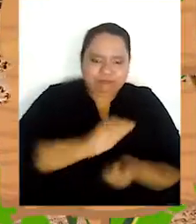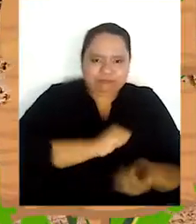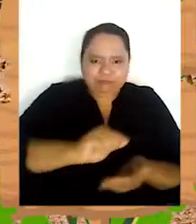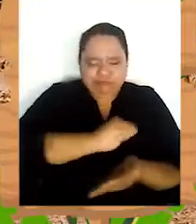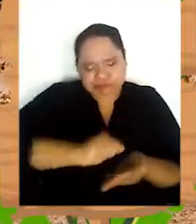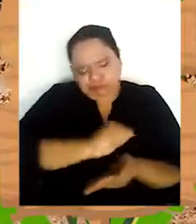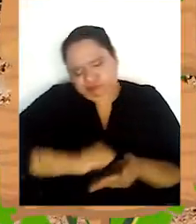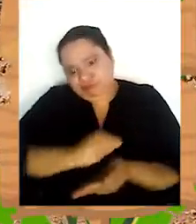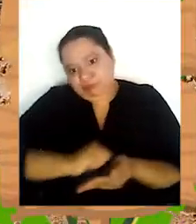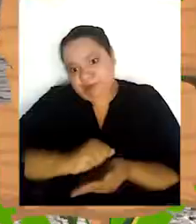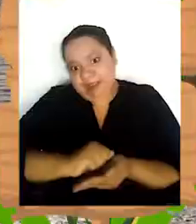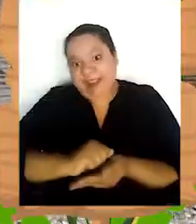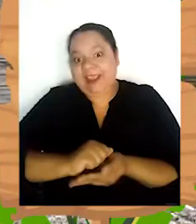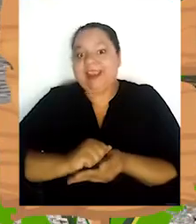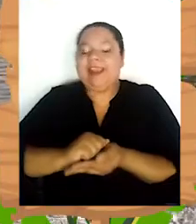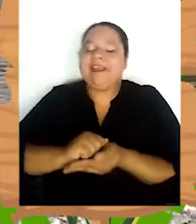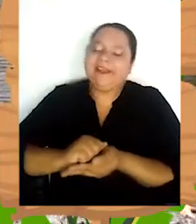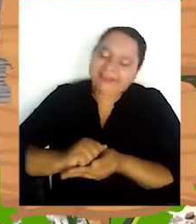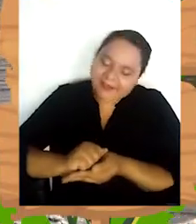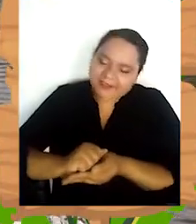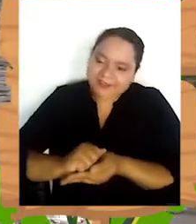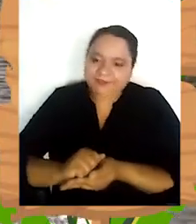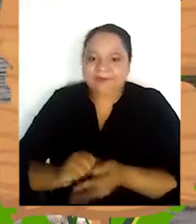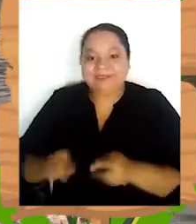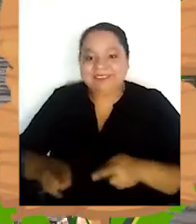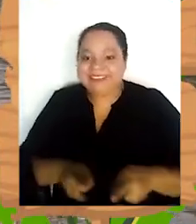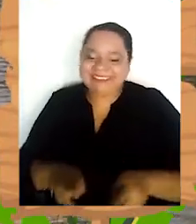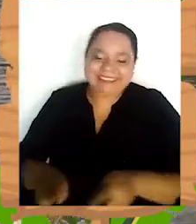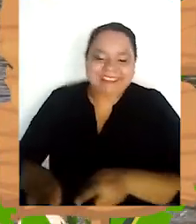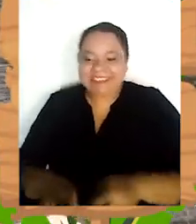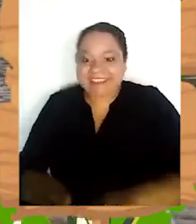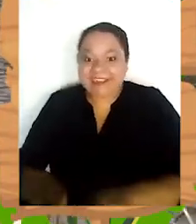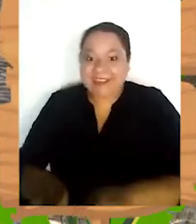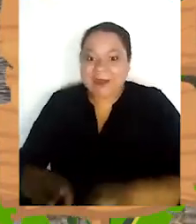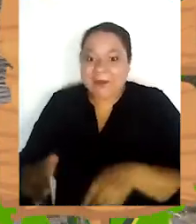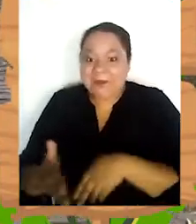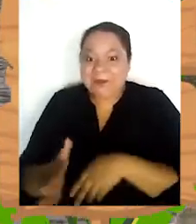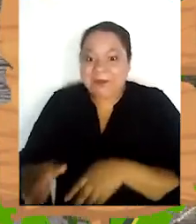y luego sale a pescar al río. ¡Qué genial!